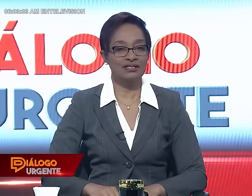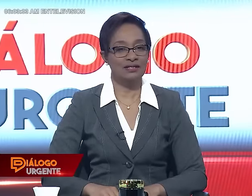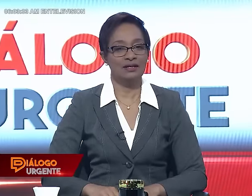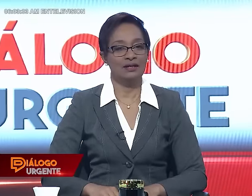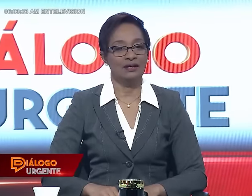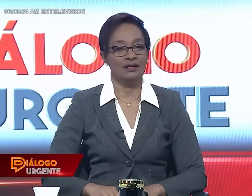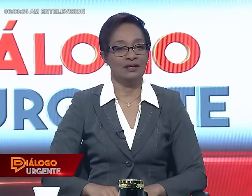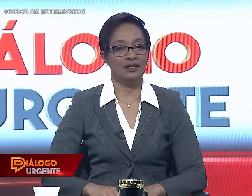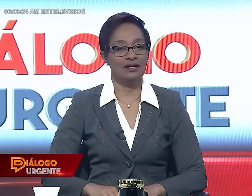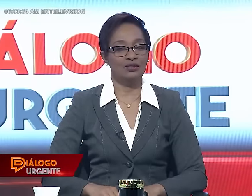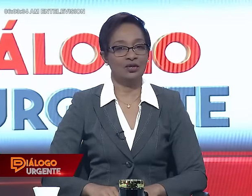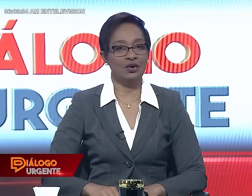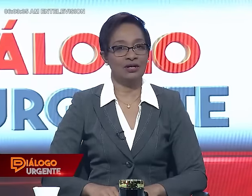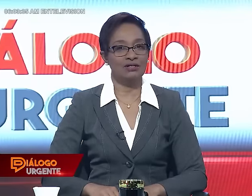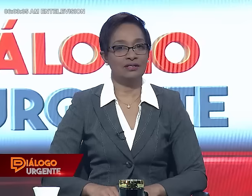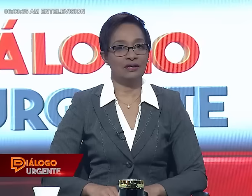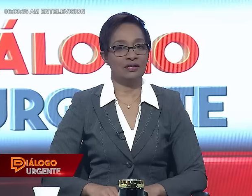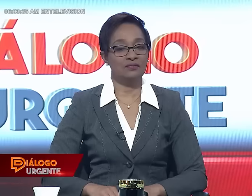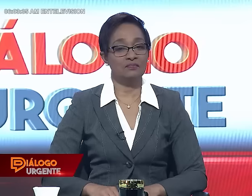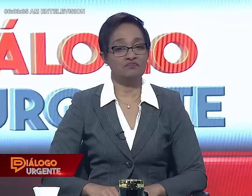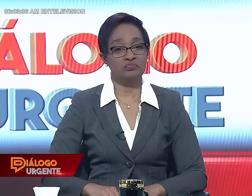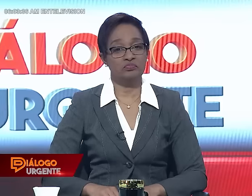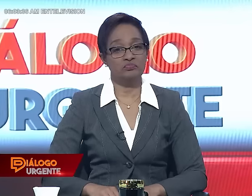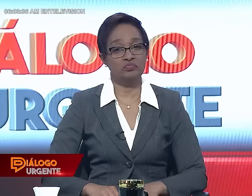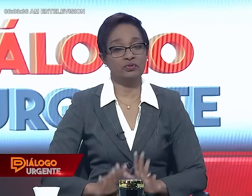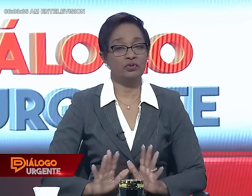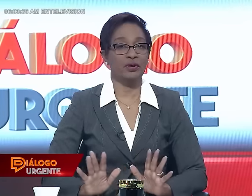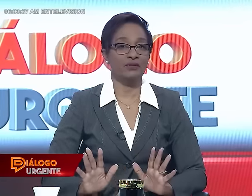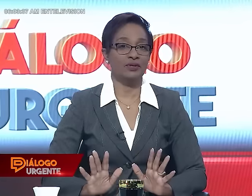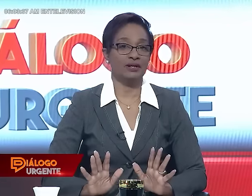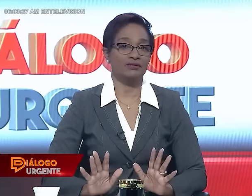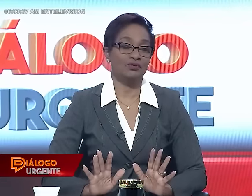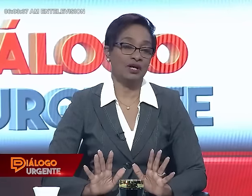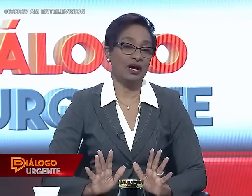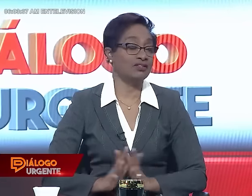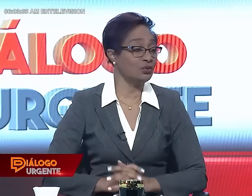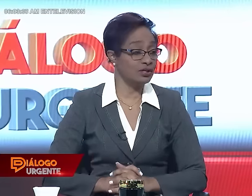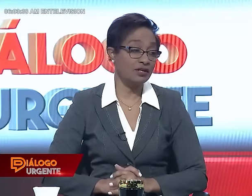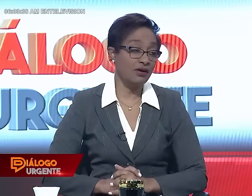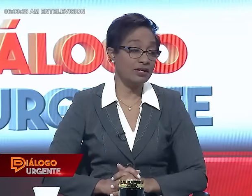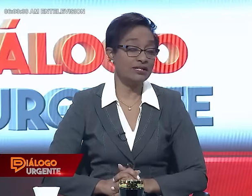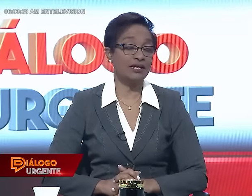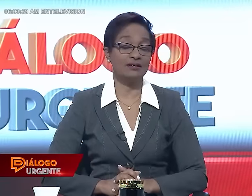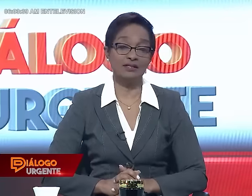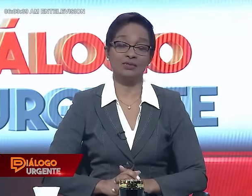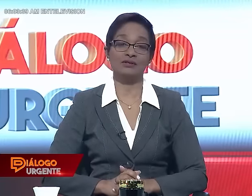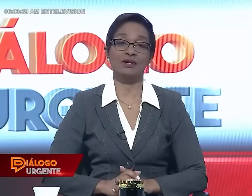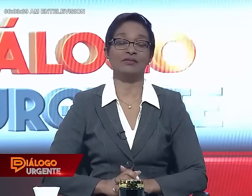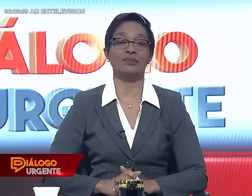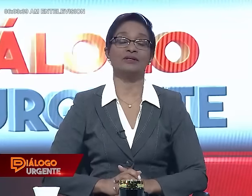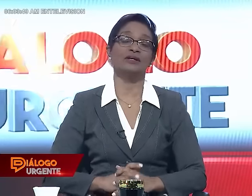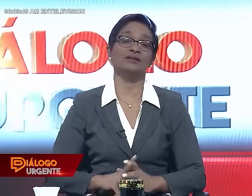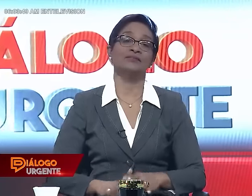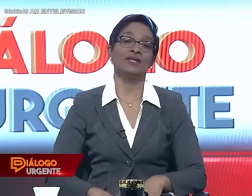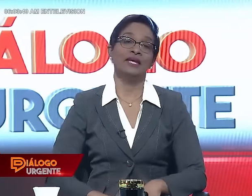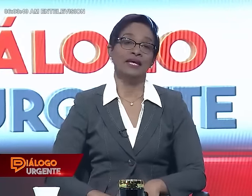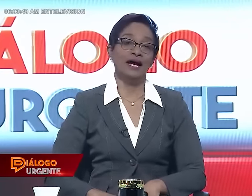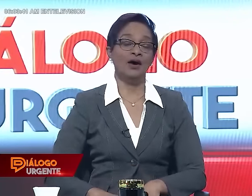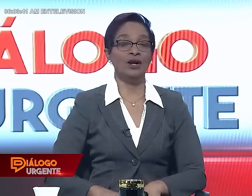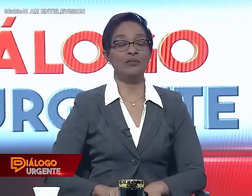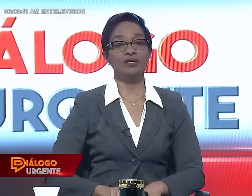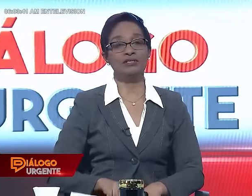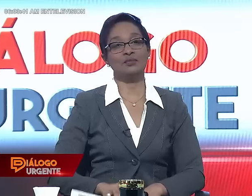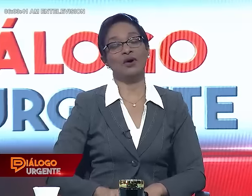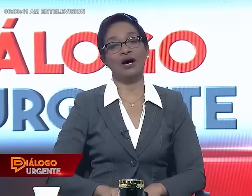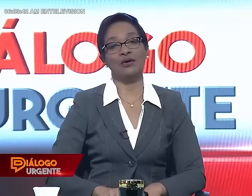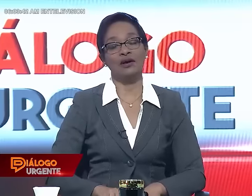no me dice pero, que eso es... por soberbia, no sé. Hay situaciones, compañero. Pero yo tengo